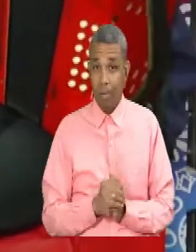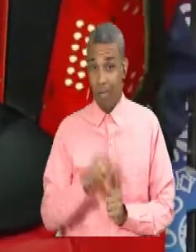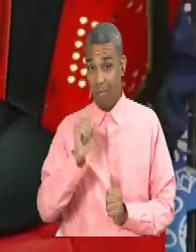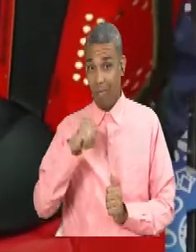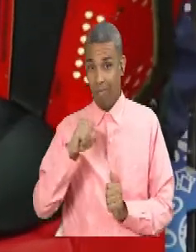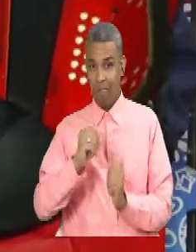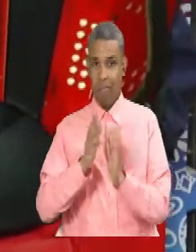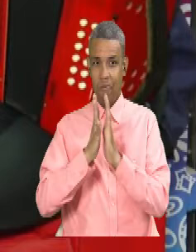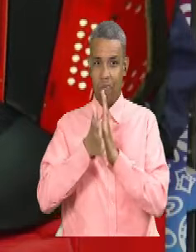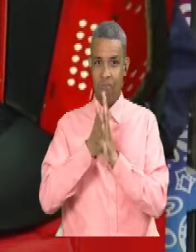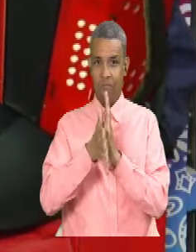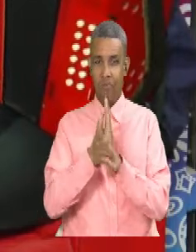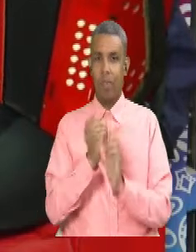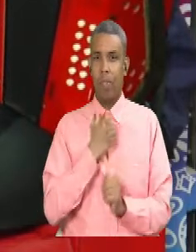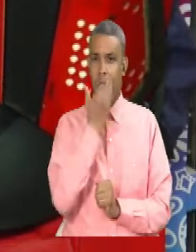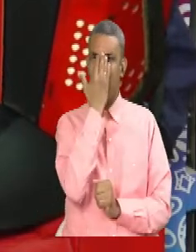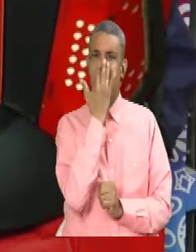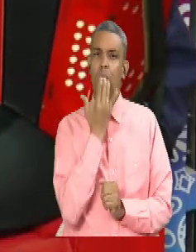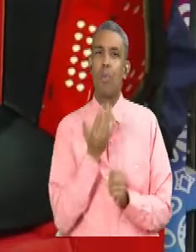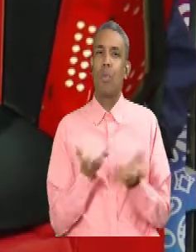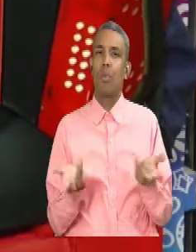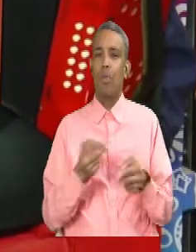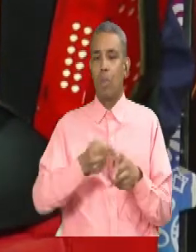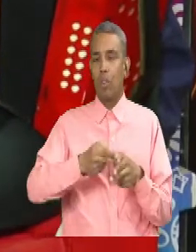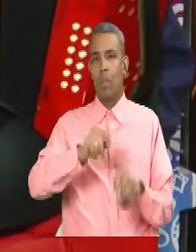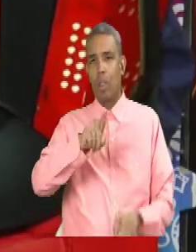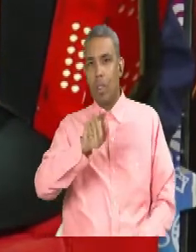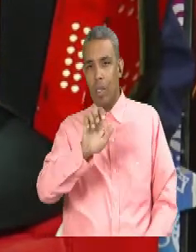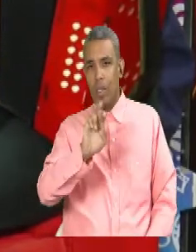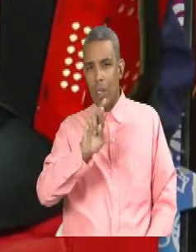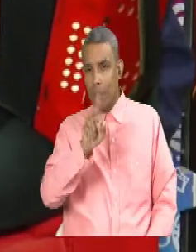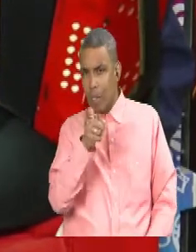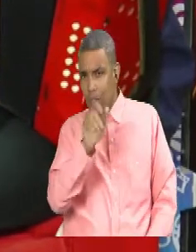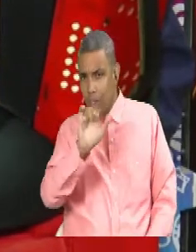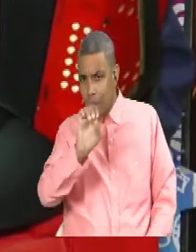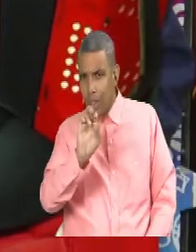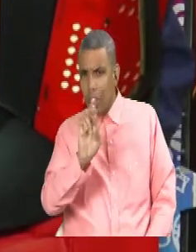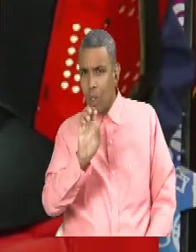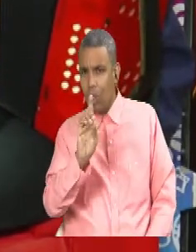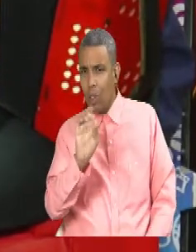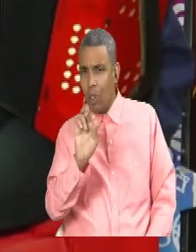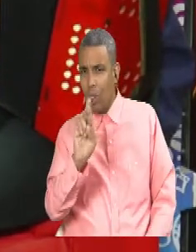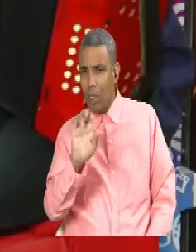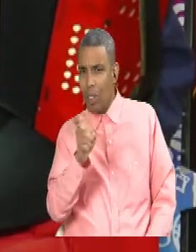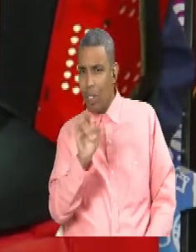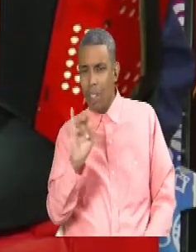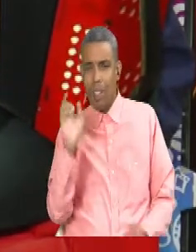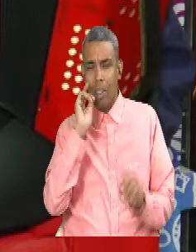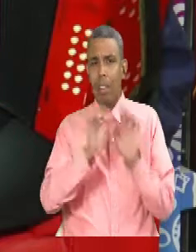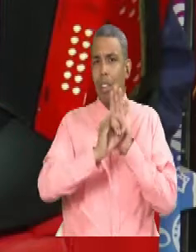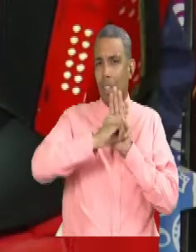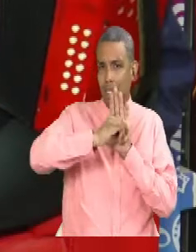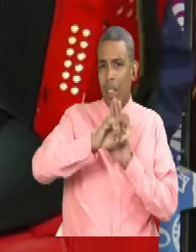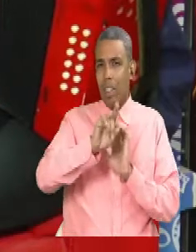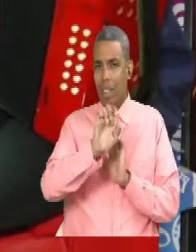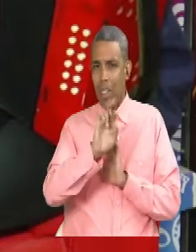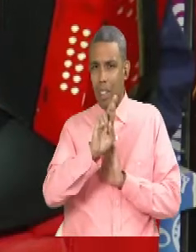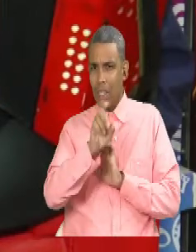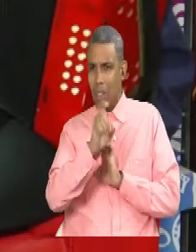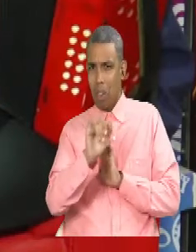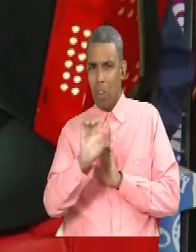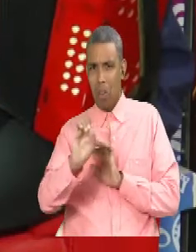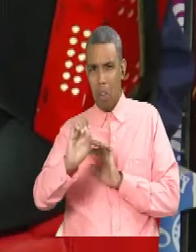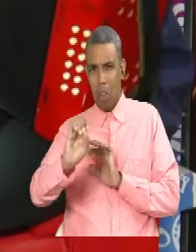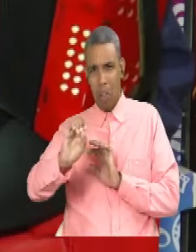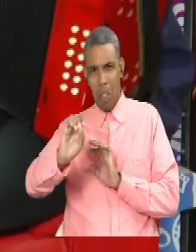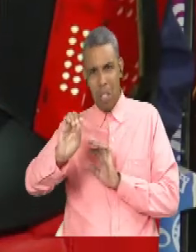esto? Pues en Facebook aparezco como Sergio Rodríguez, Instagram Sergio R2OD04 y